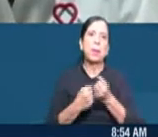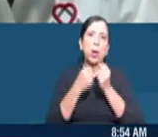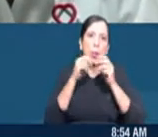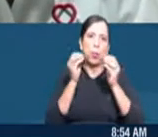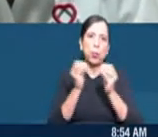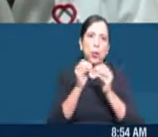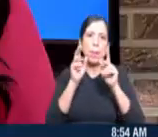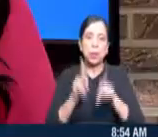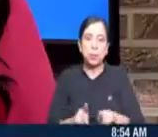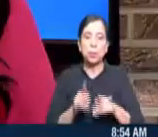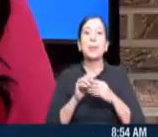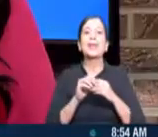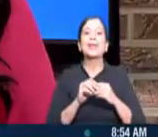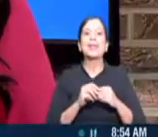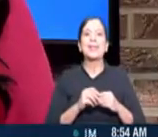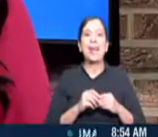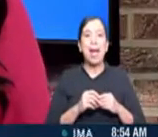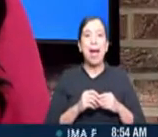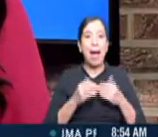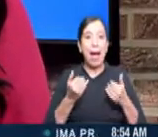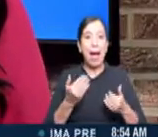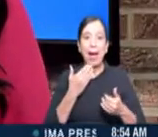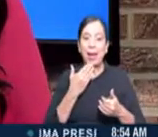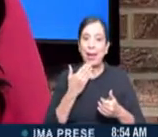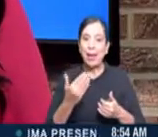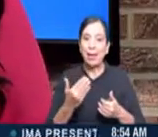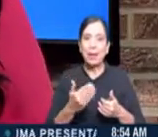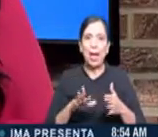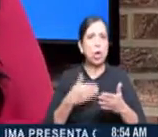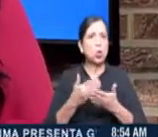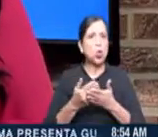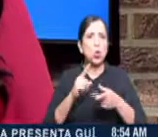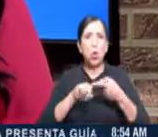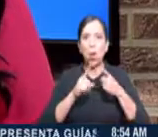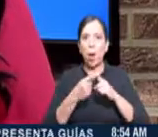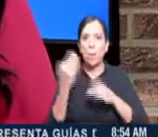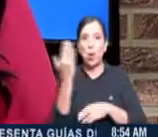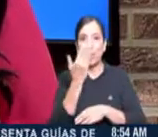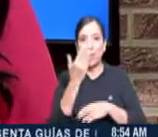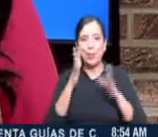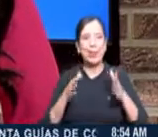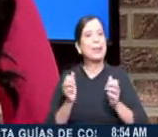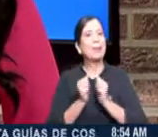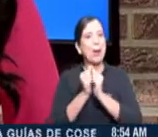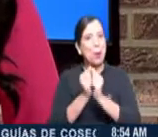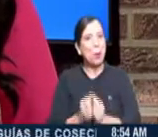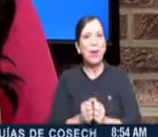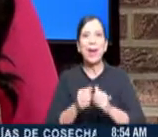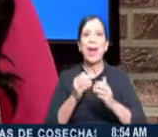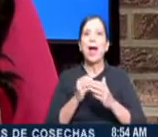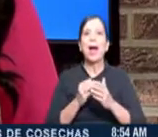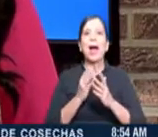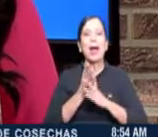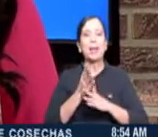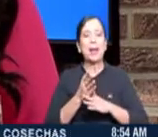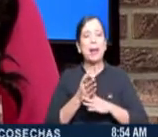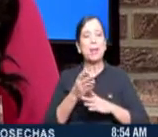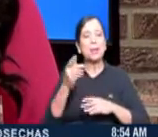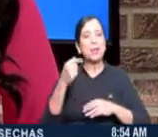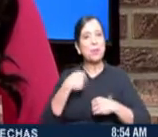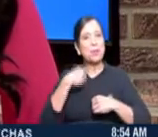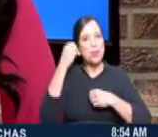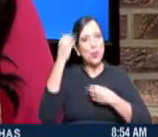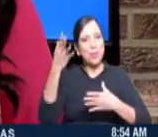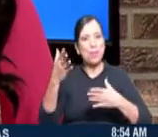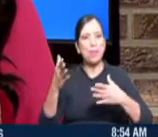Así es, vamos a entonces agradecer, por supuesto, a todos los amigos televidentes que nos han acompañado también a través de este espacio del día de hoy en Yo Me